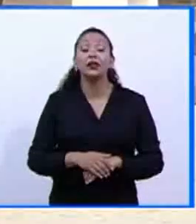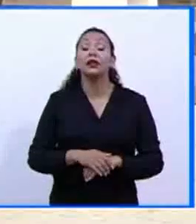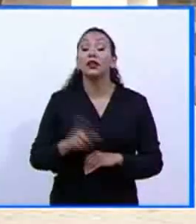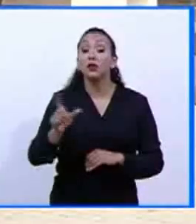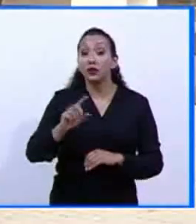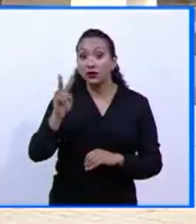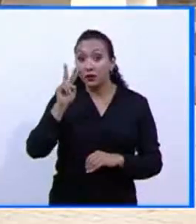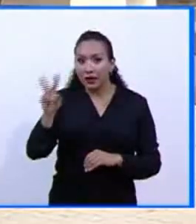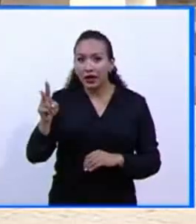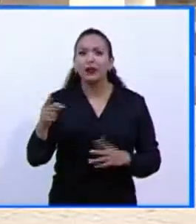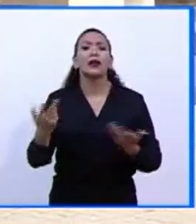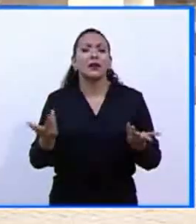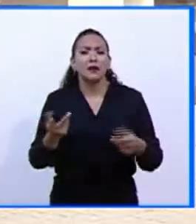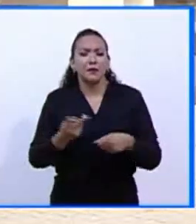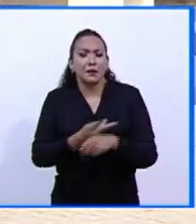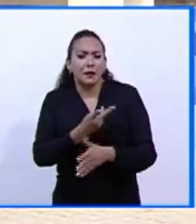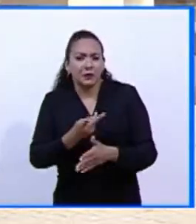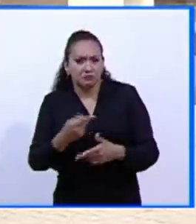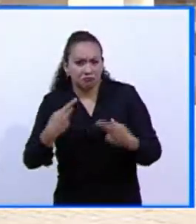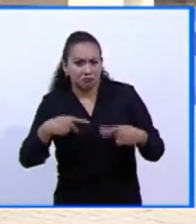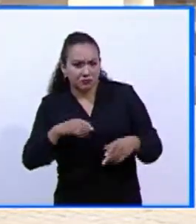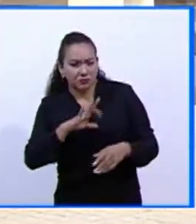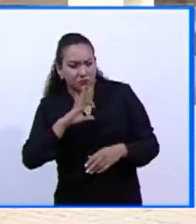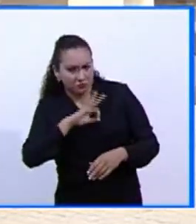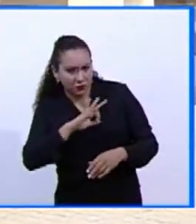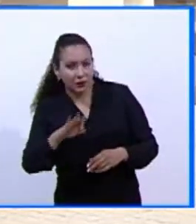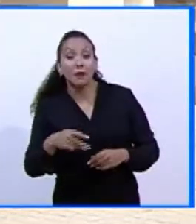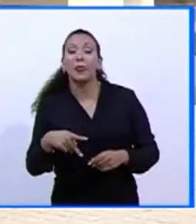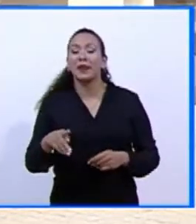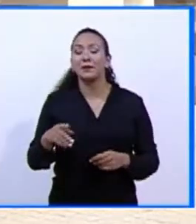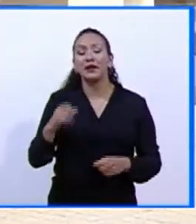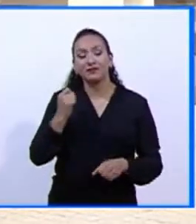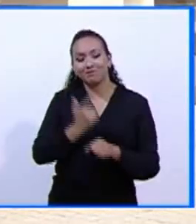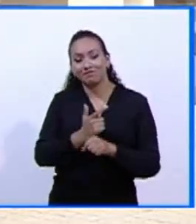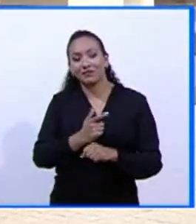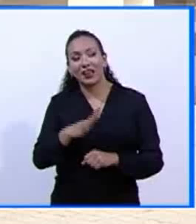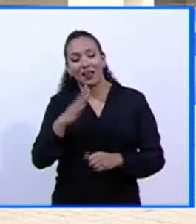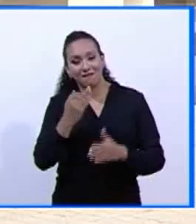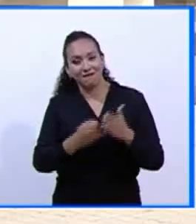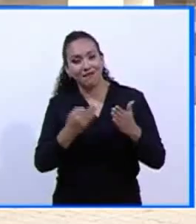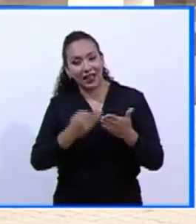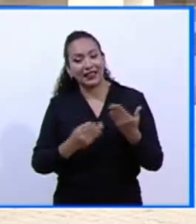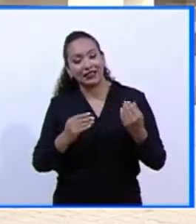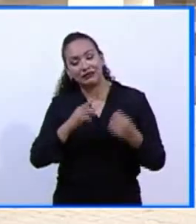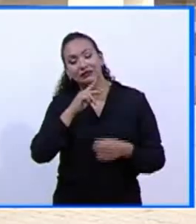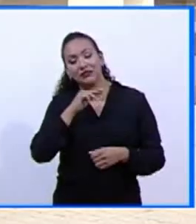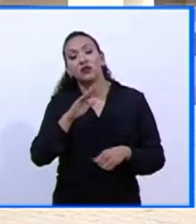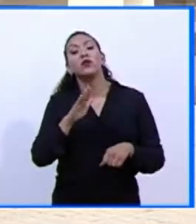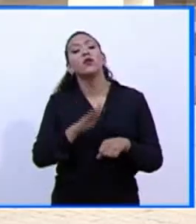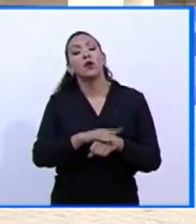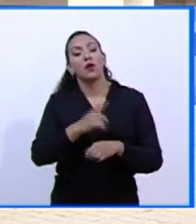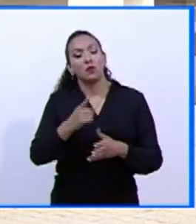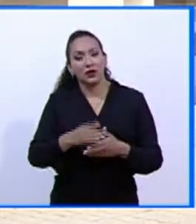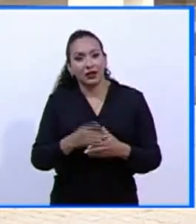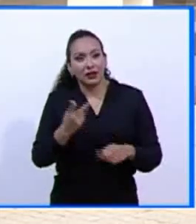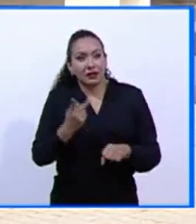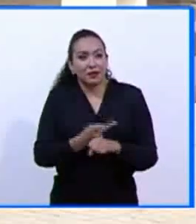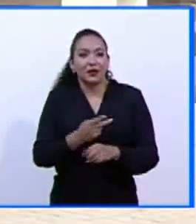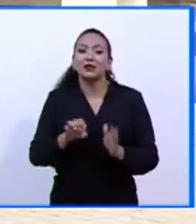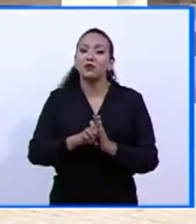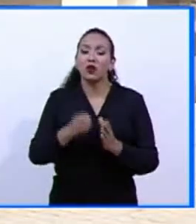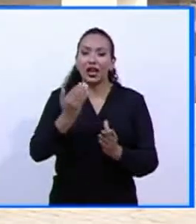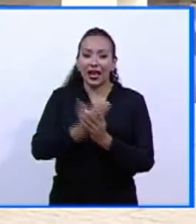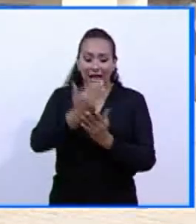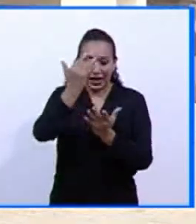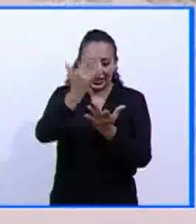sujetos obligados, también existen puntos de preocupación. Entre ellos, la reserva sobre expedientes judiciales